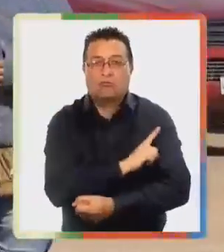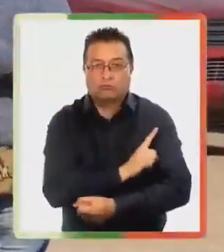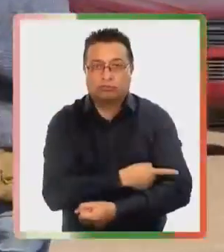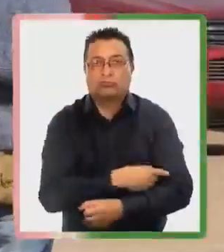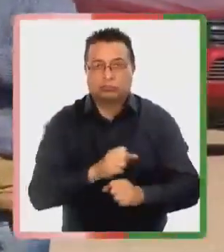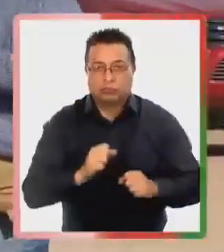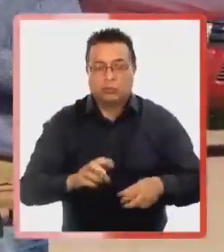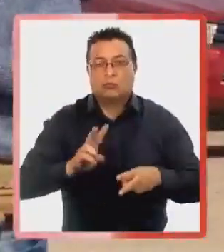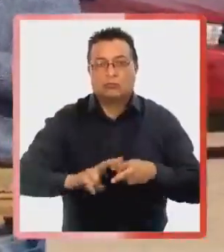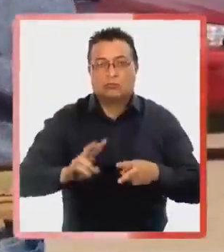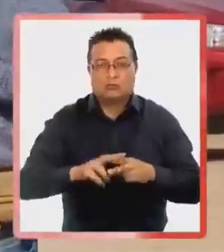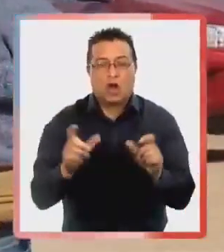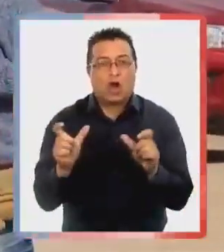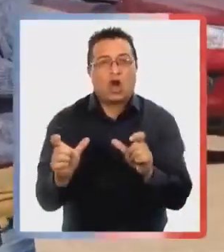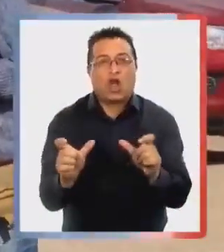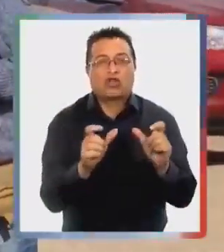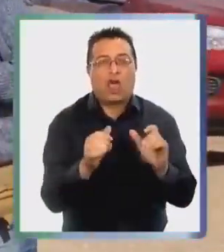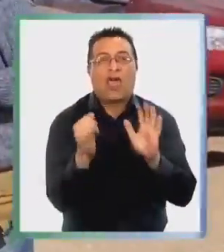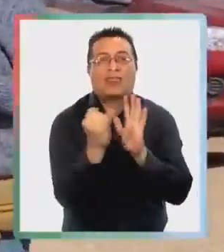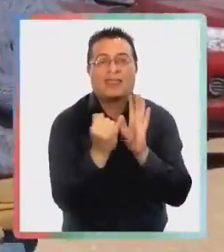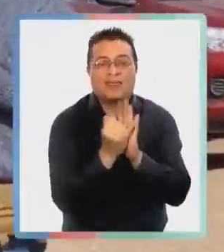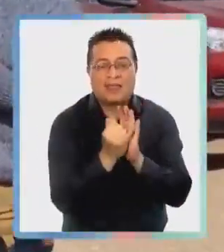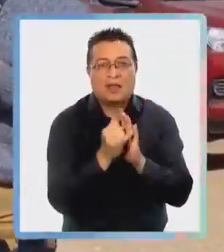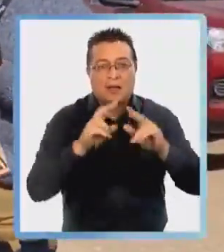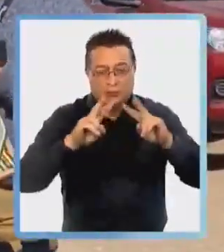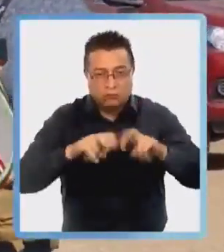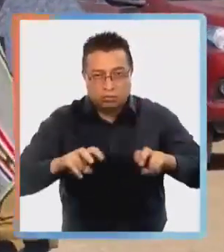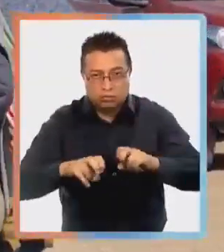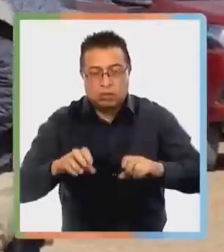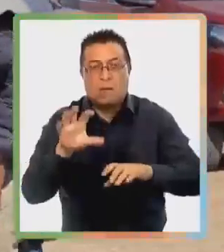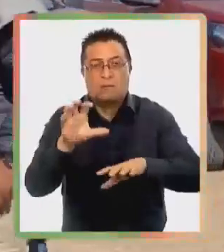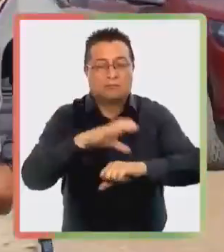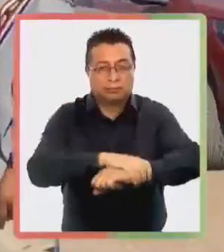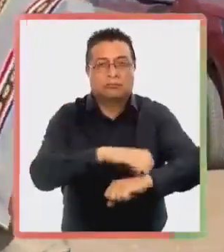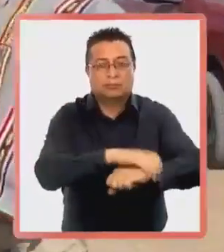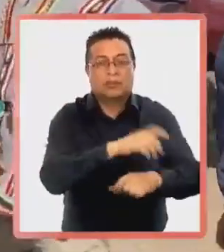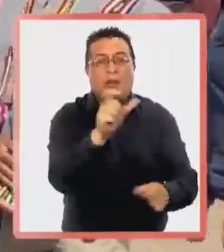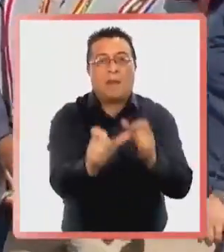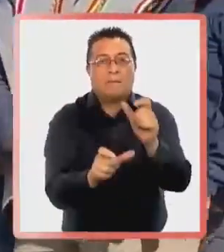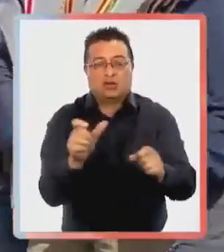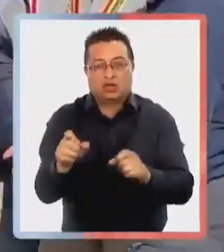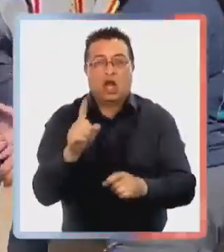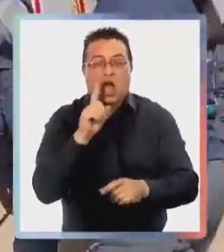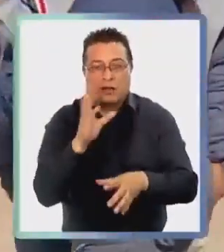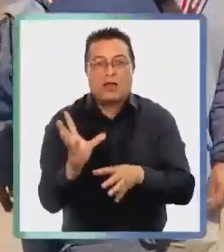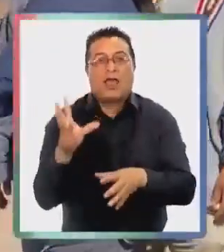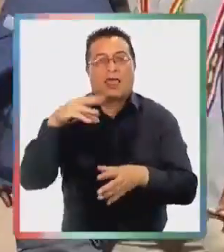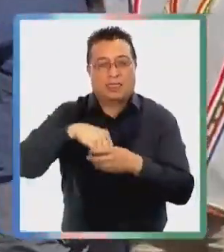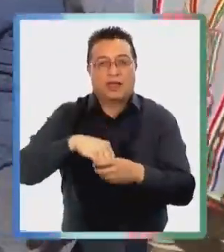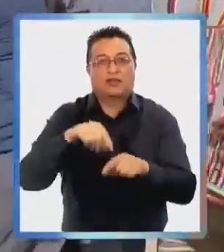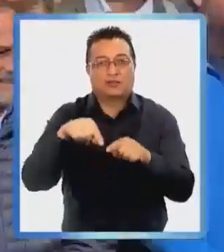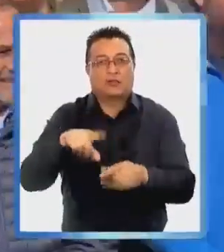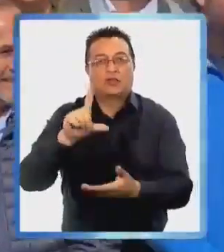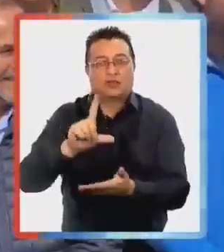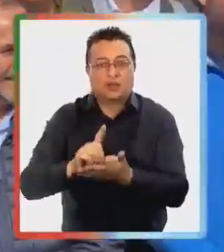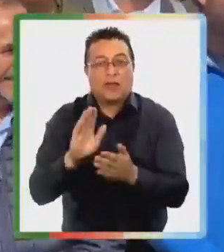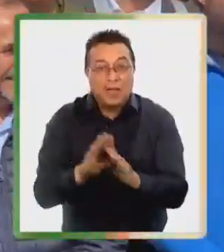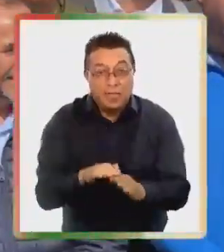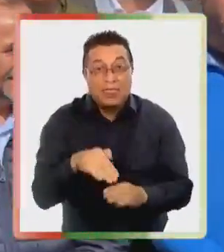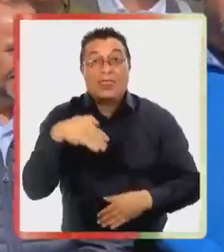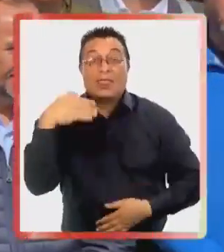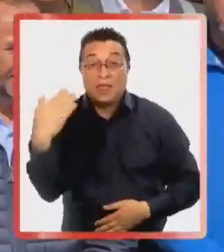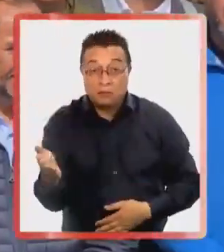registro y retención de personas que se encuentren dentro de estas zonas para posteriormente ponerlas a disposición de las